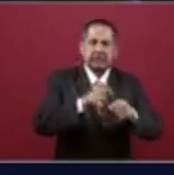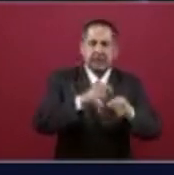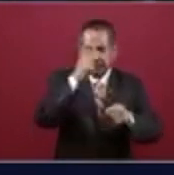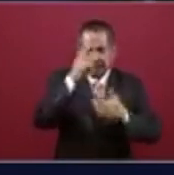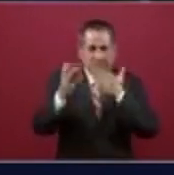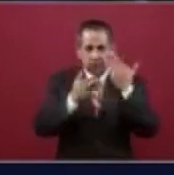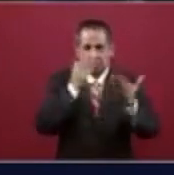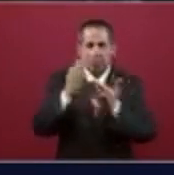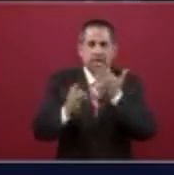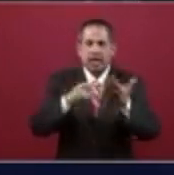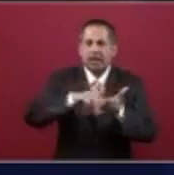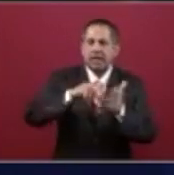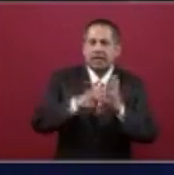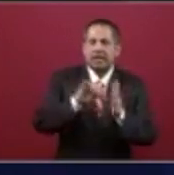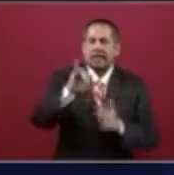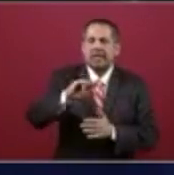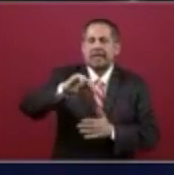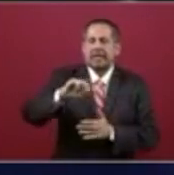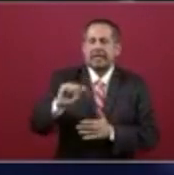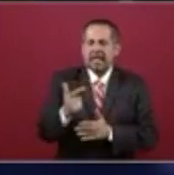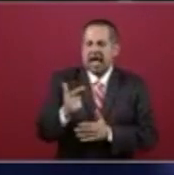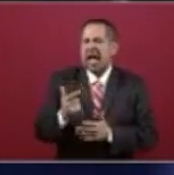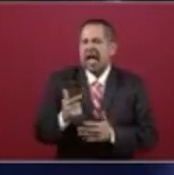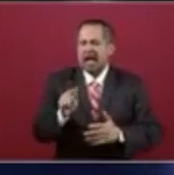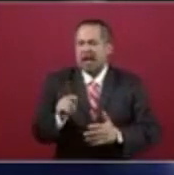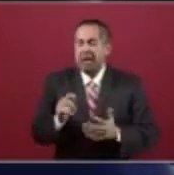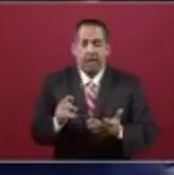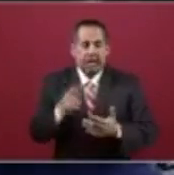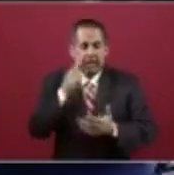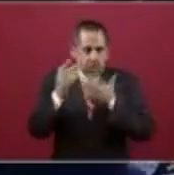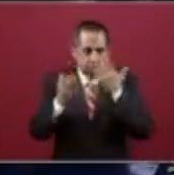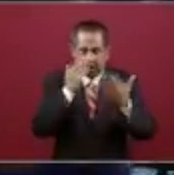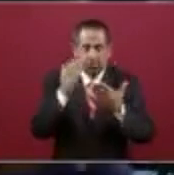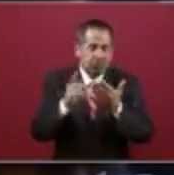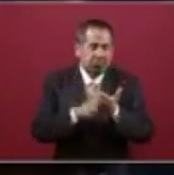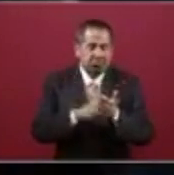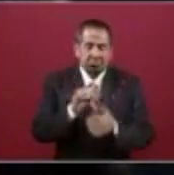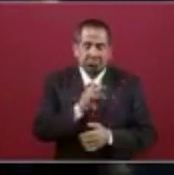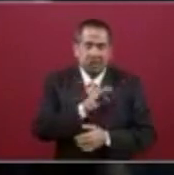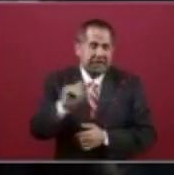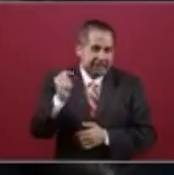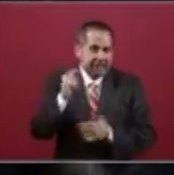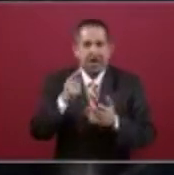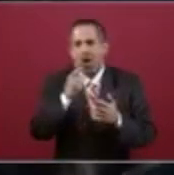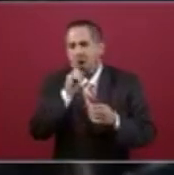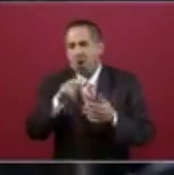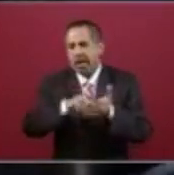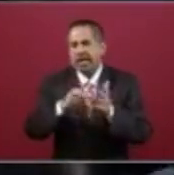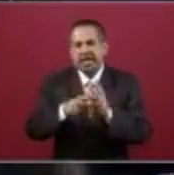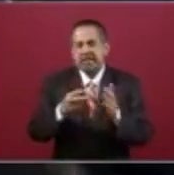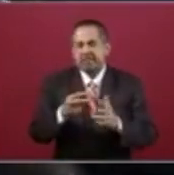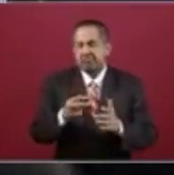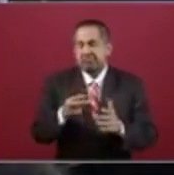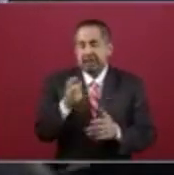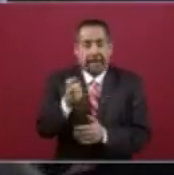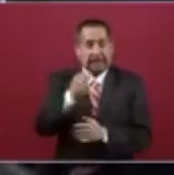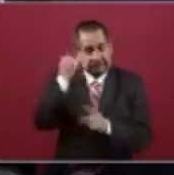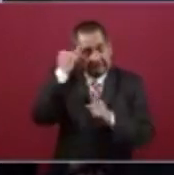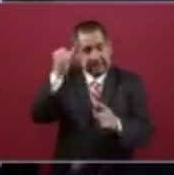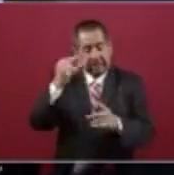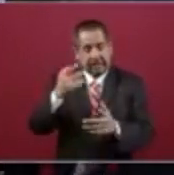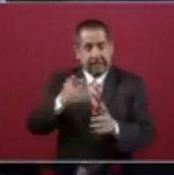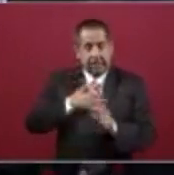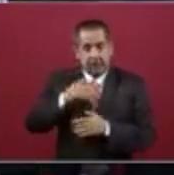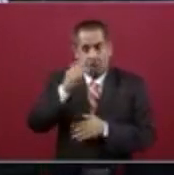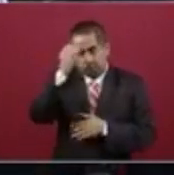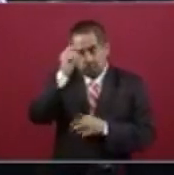toda la rama de la educación técnica y de las ingenierías. Ese es mi punto